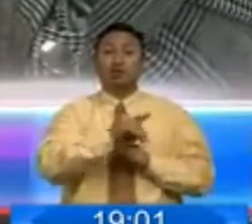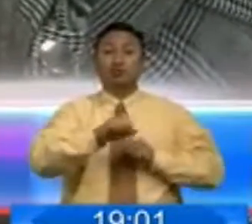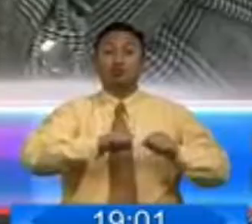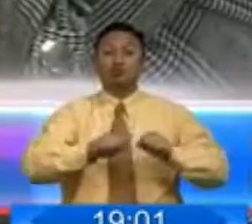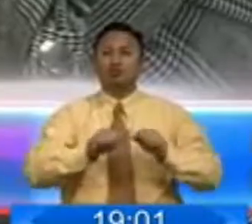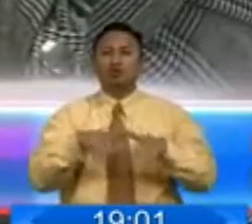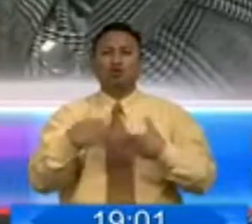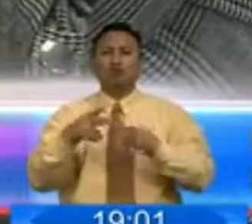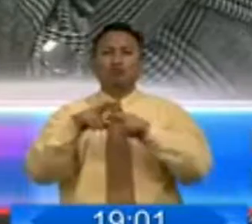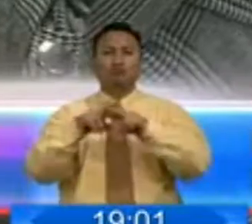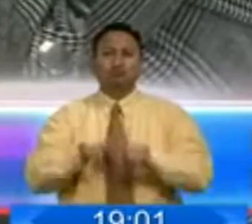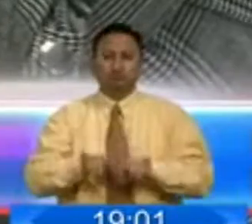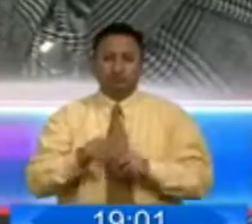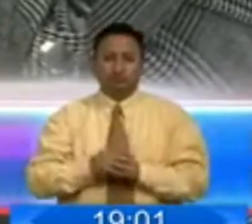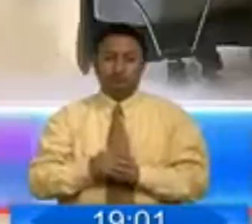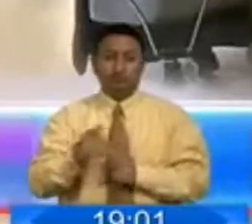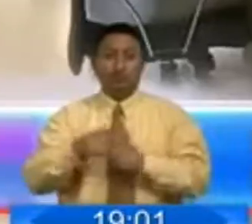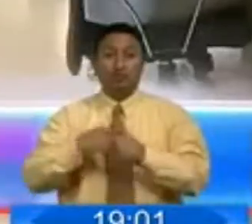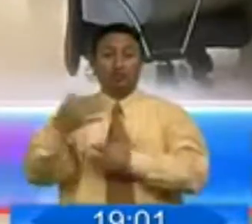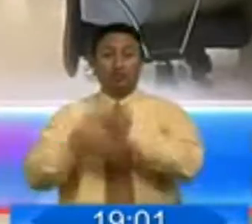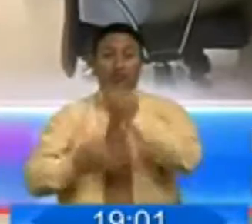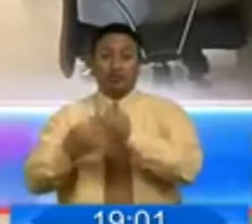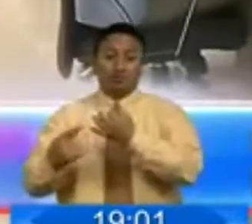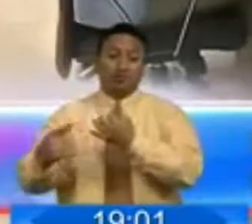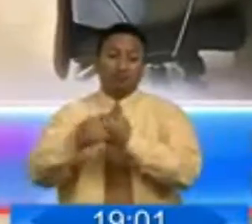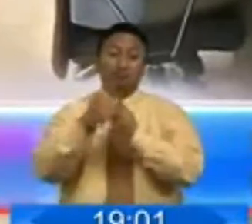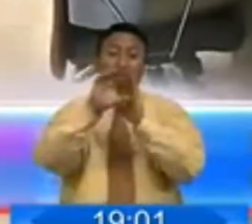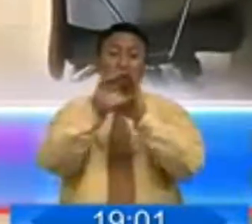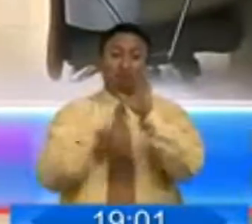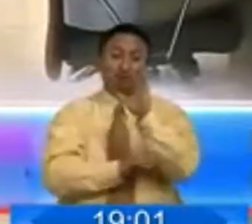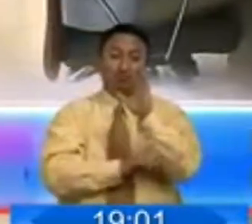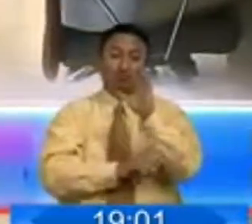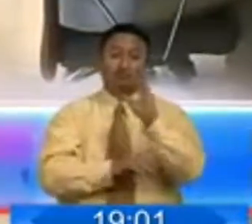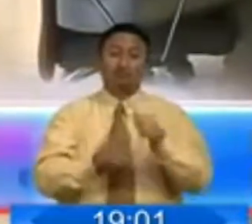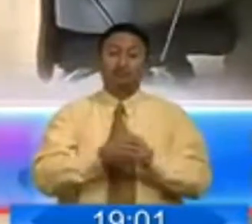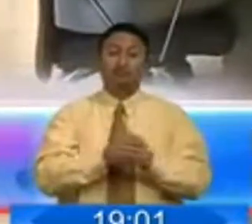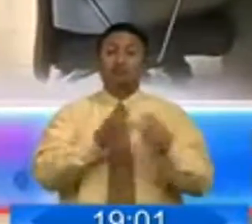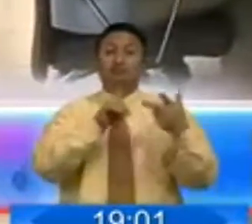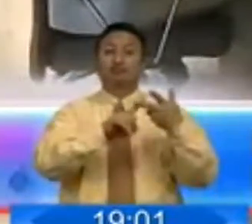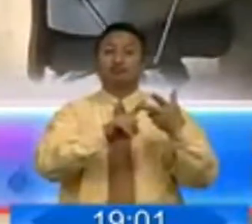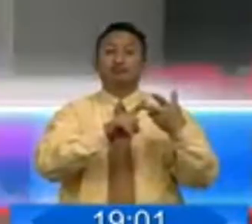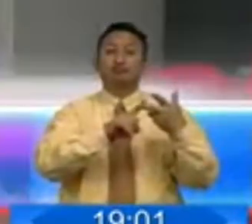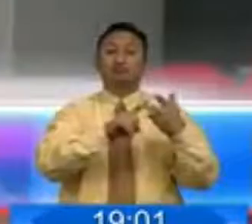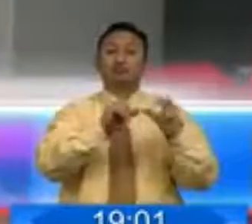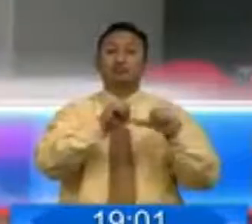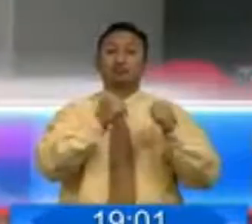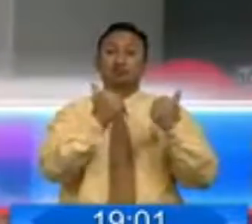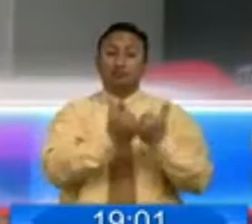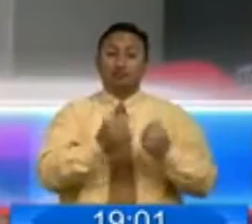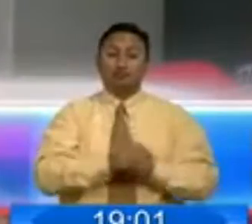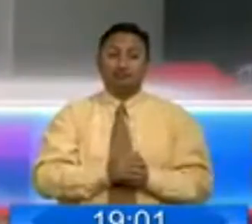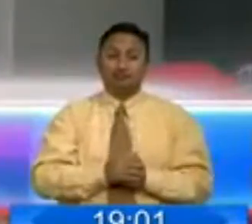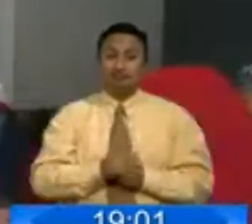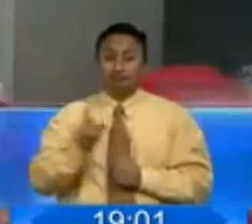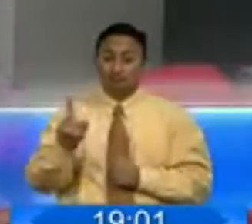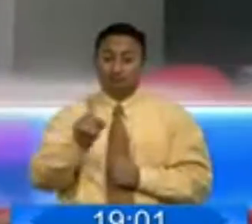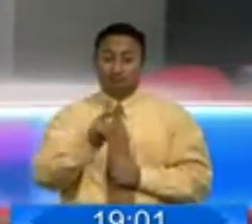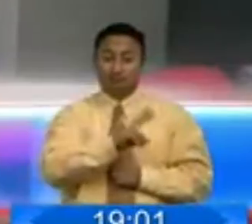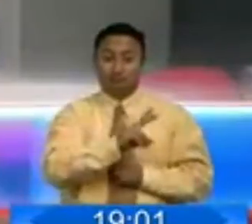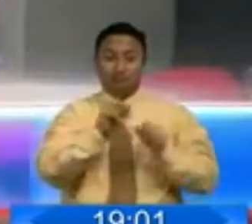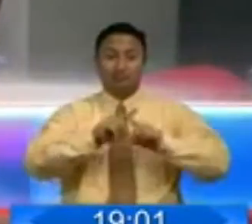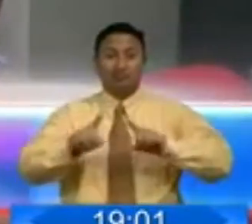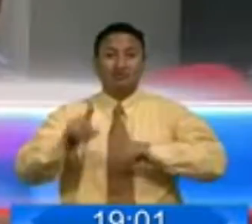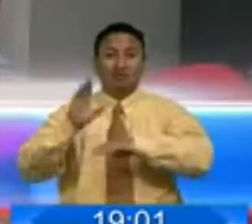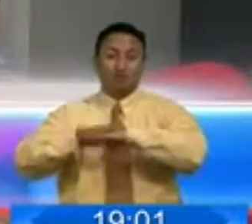los consejeros de mayoría vía judicial otra constitucional y por último la vía legislativa cada una de esas vías tiene consecuencias